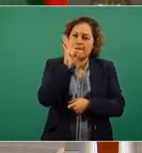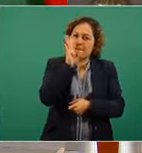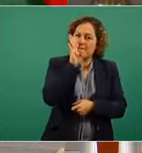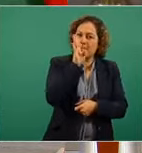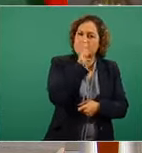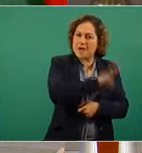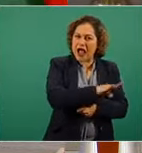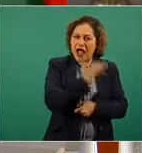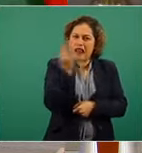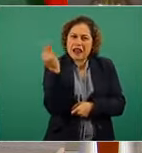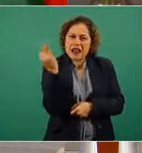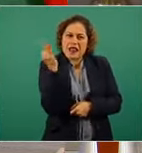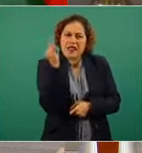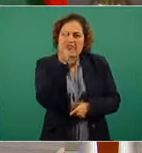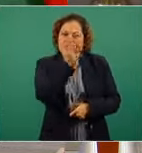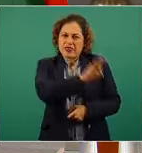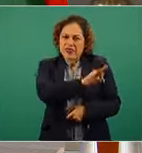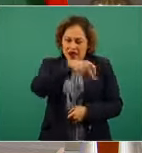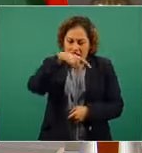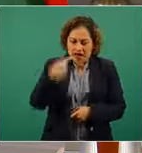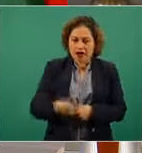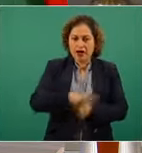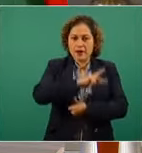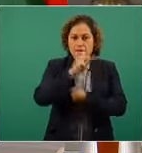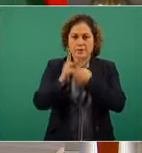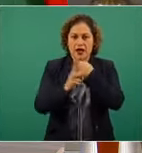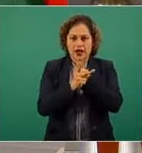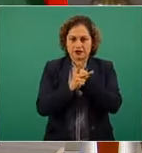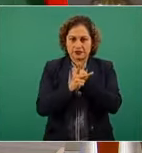traidores a la patria, porque esos son,